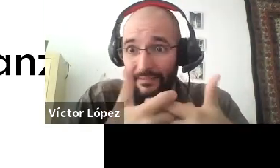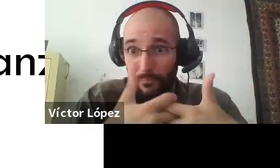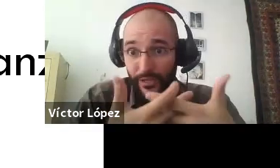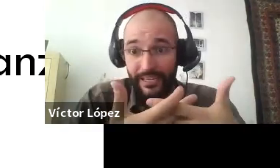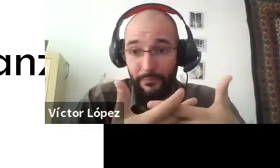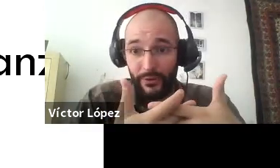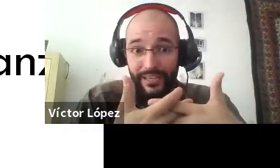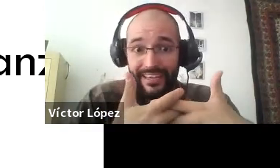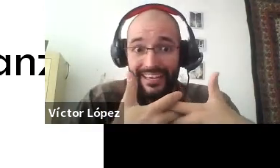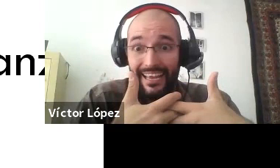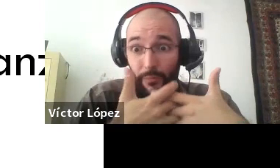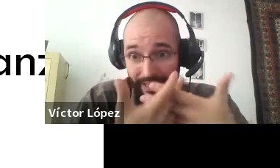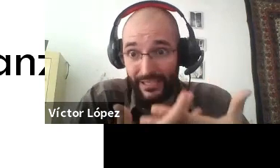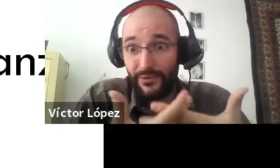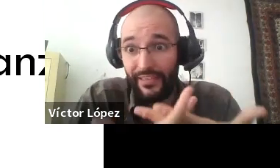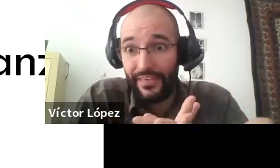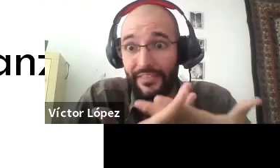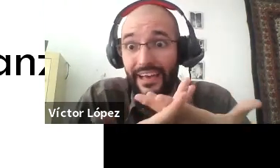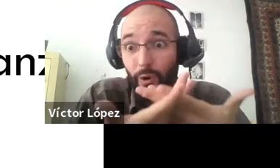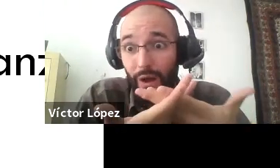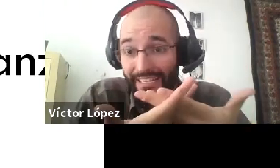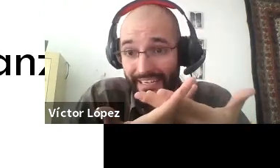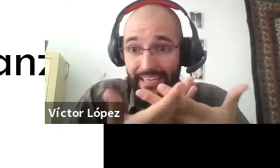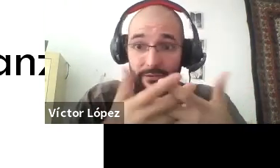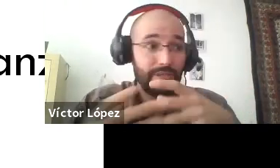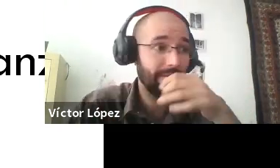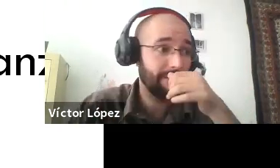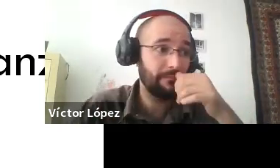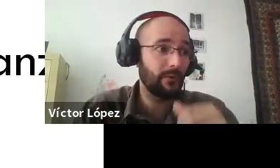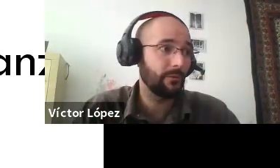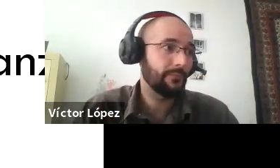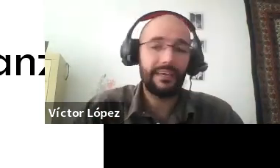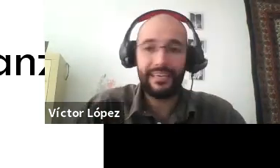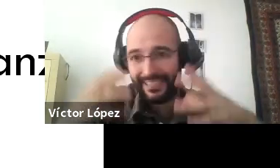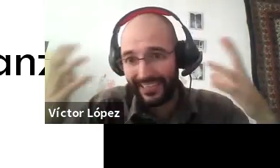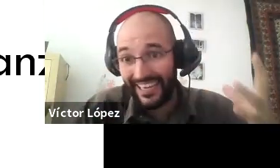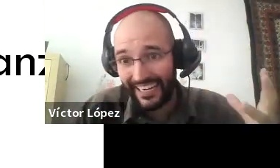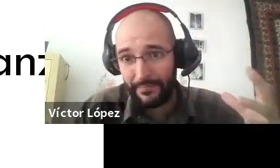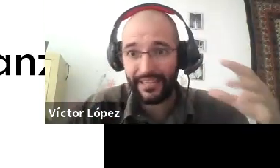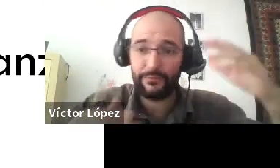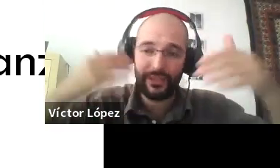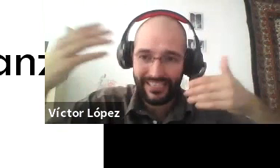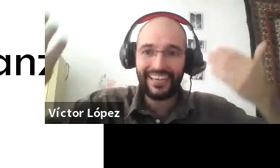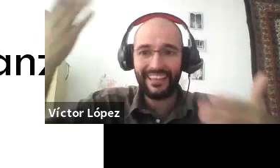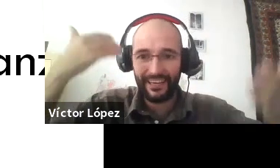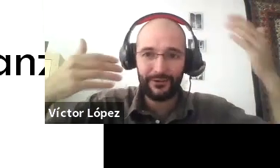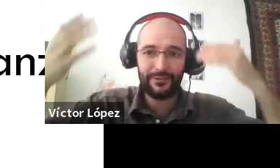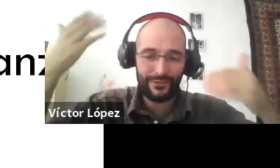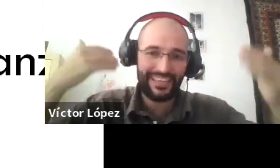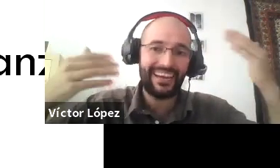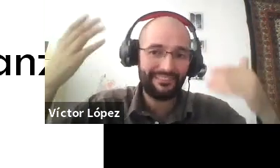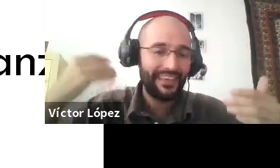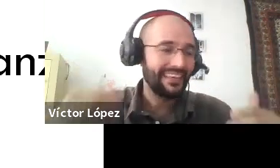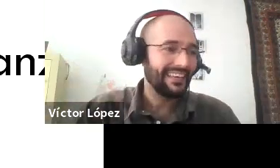crítica. ¿Por qué? Porque el objetivo de la ciencia, ¿cuál sería? ¿No? Si miramos un poco este diagrama, digamos que es heredero,